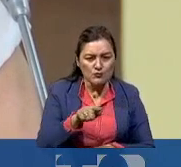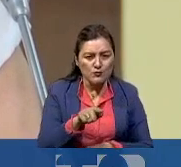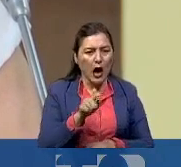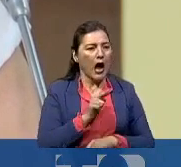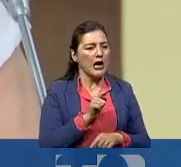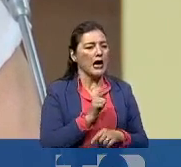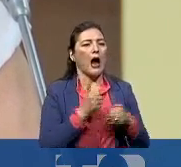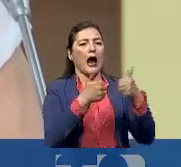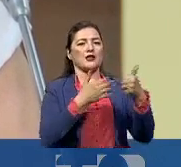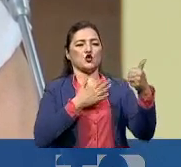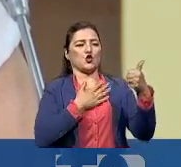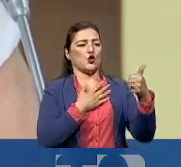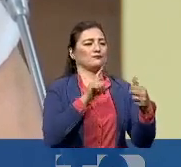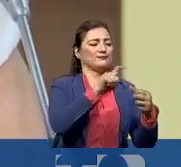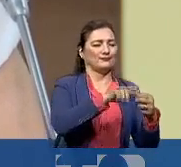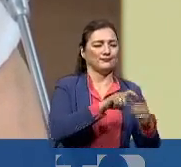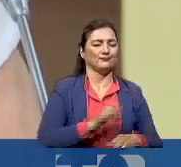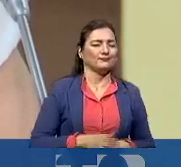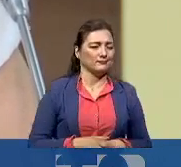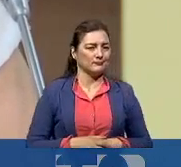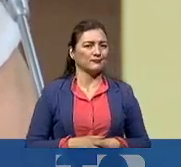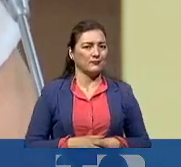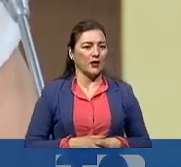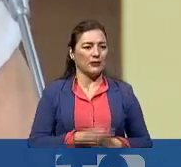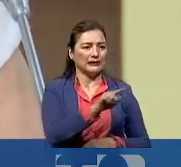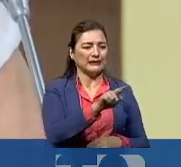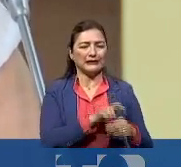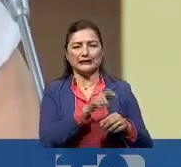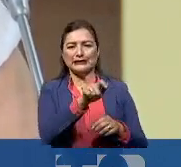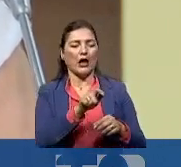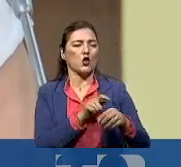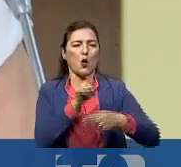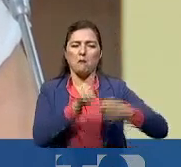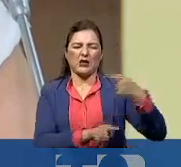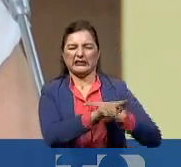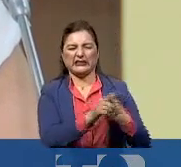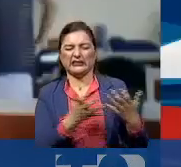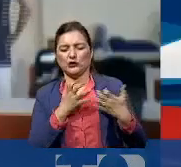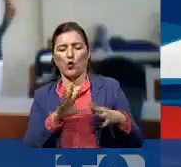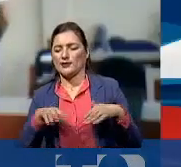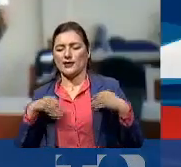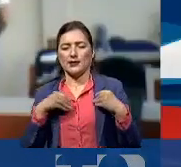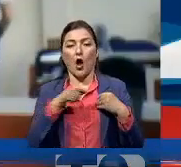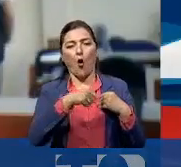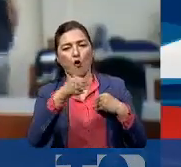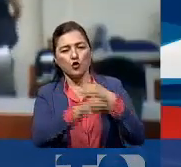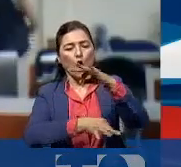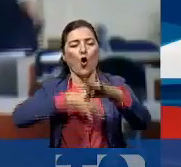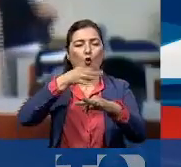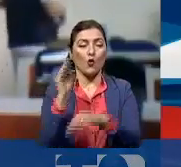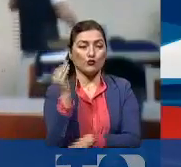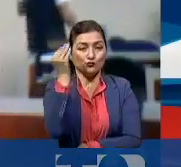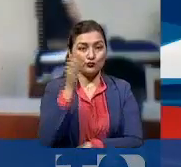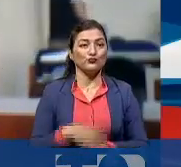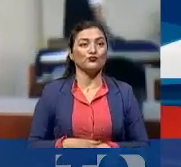se puede dar de baja en los otros combos para que lo puedan utilizar otros otros jóvenes braulio costa el rector del instituto